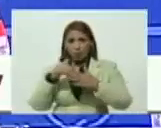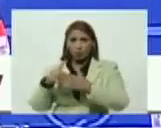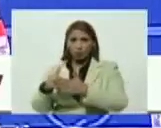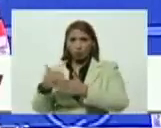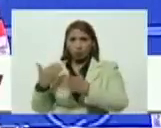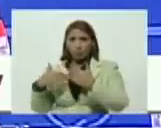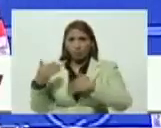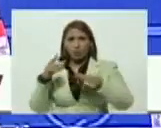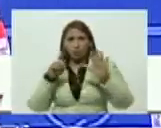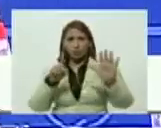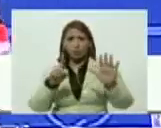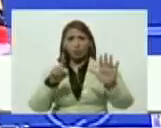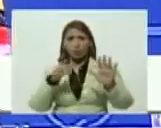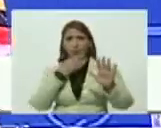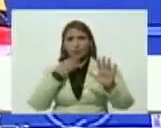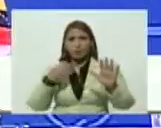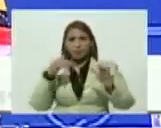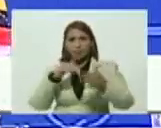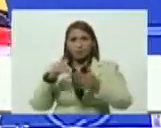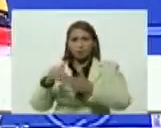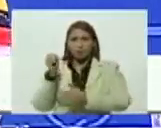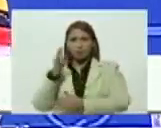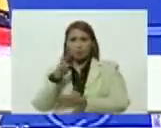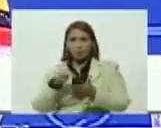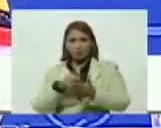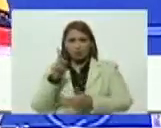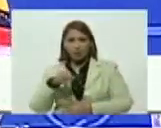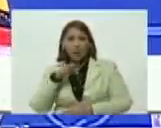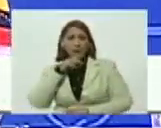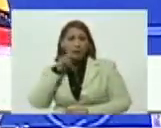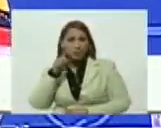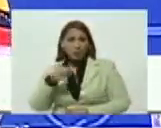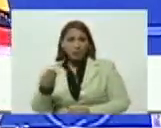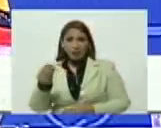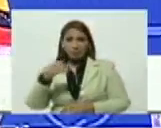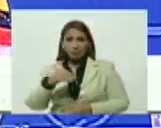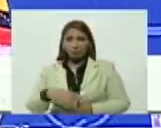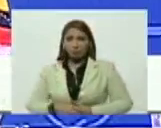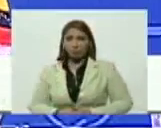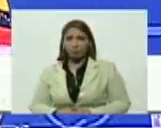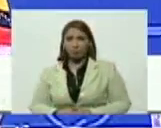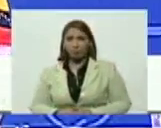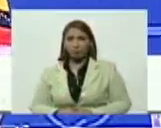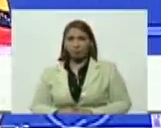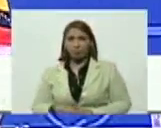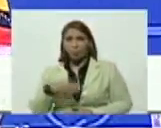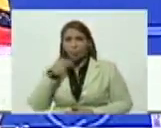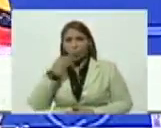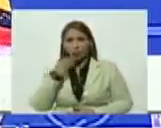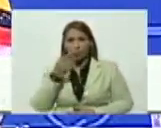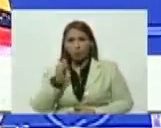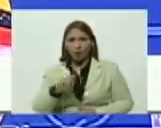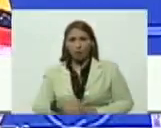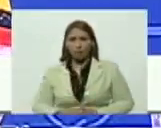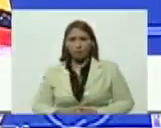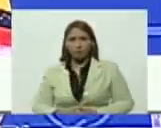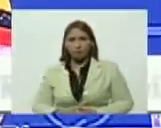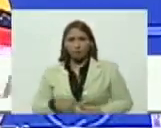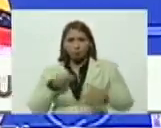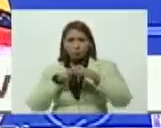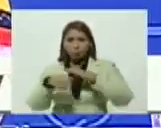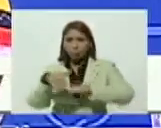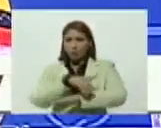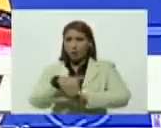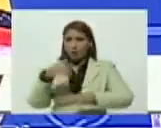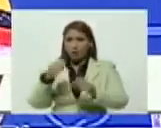de diciembre en las elecciones parlamentarias. Y al mismo tiempo le hablamos a esa juventud que está en la calle, que sale a